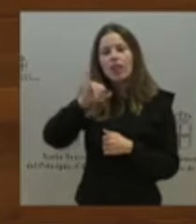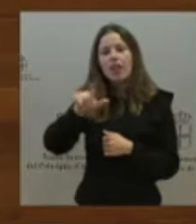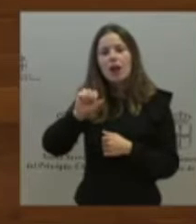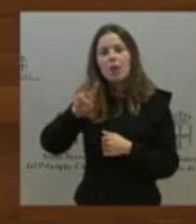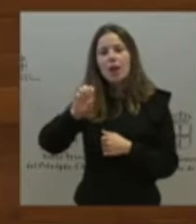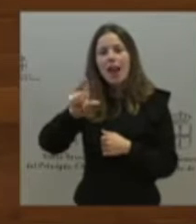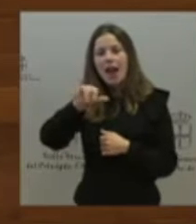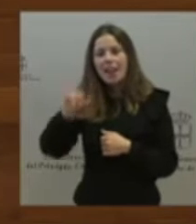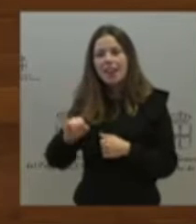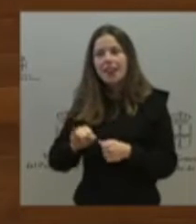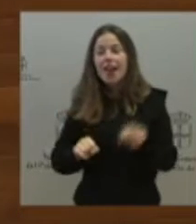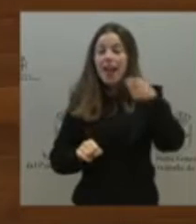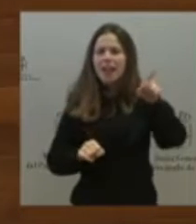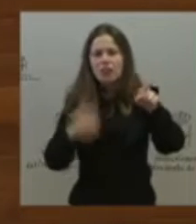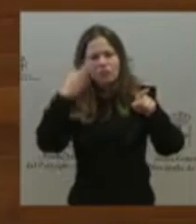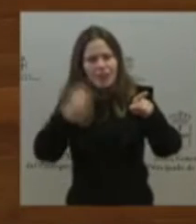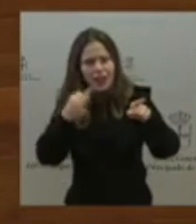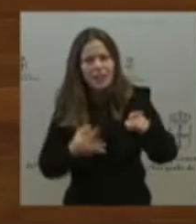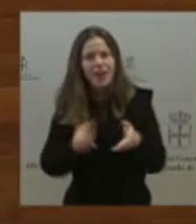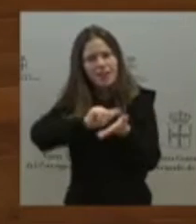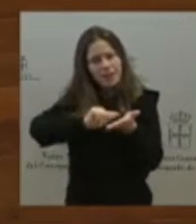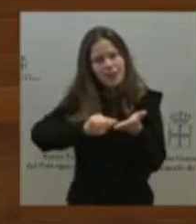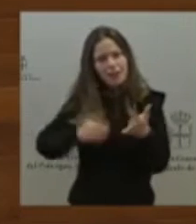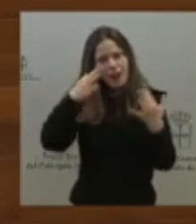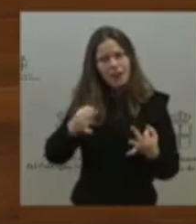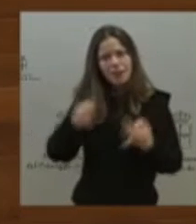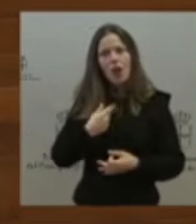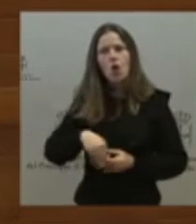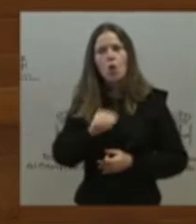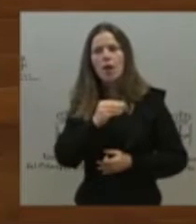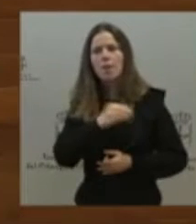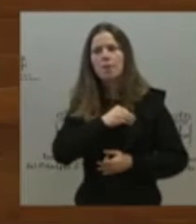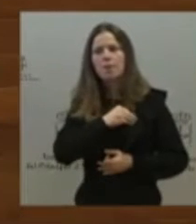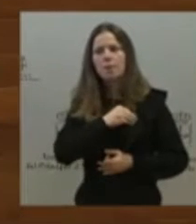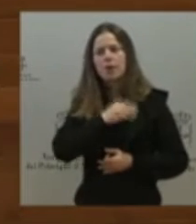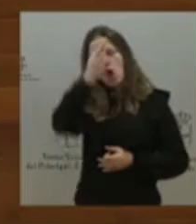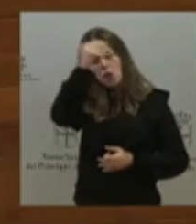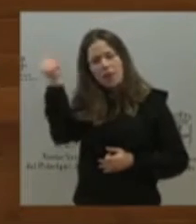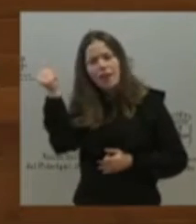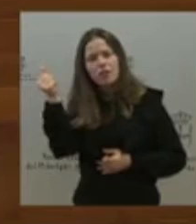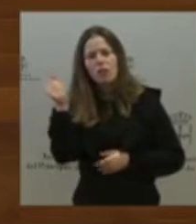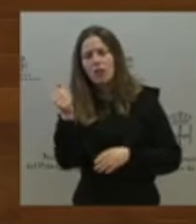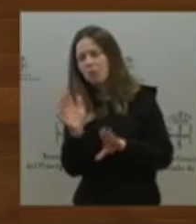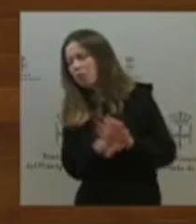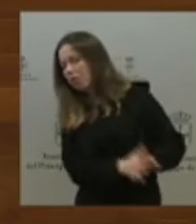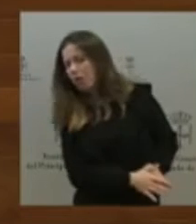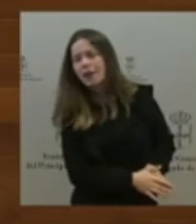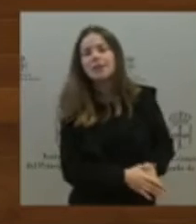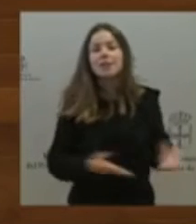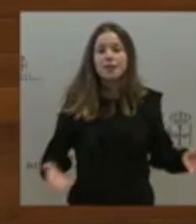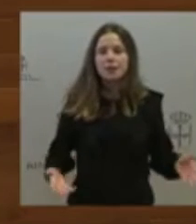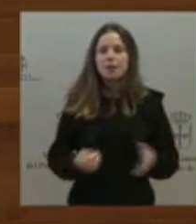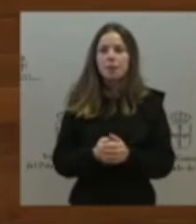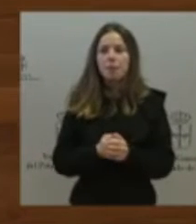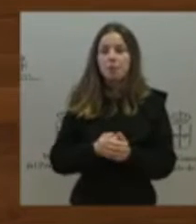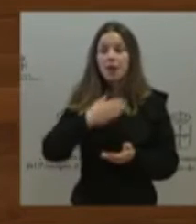y se escribe con realidad, y una pena que se esté escaeciendo y olvidado. Parendos que el proyecto que se plantea en